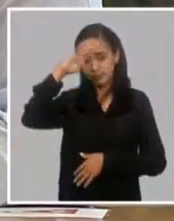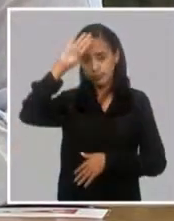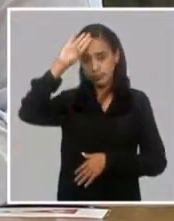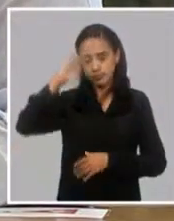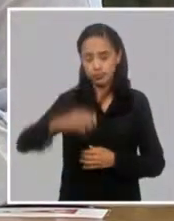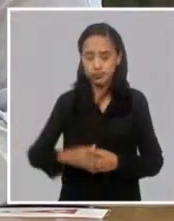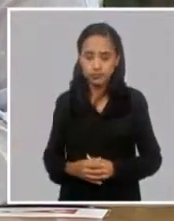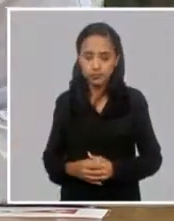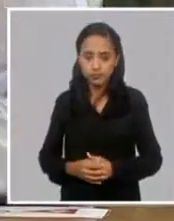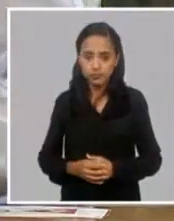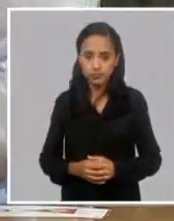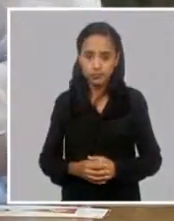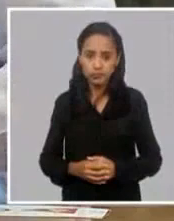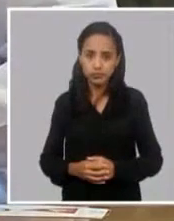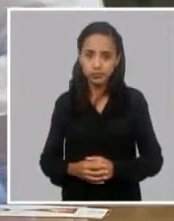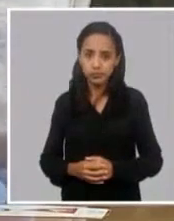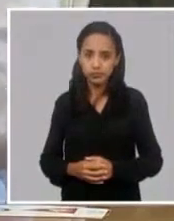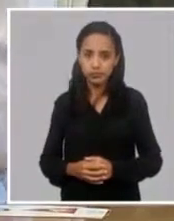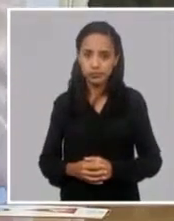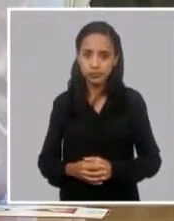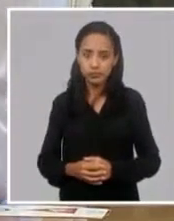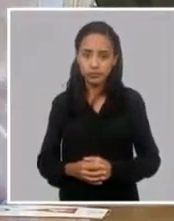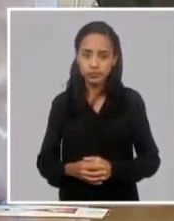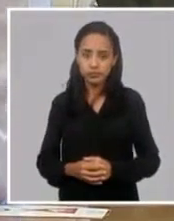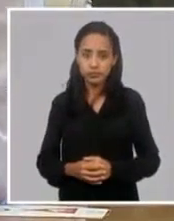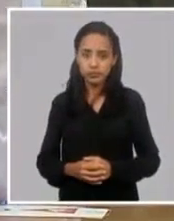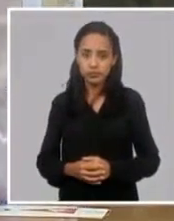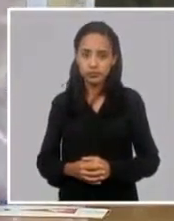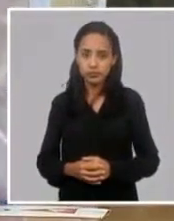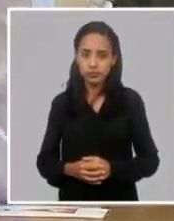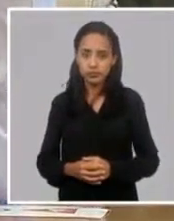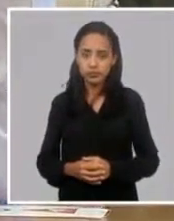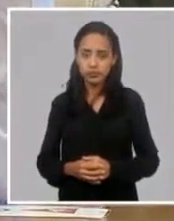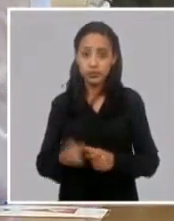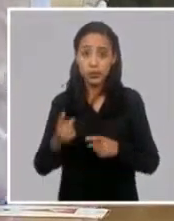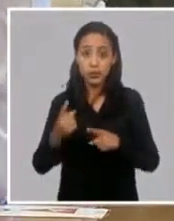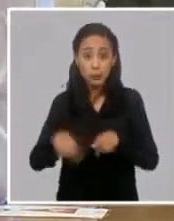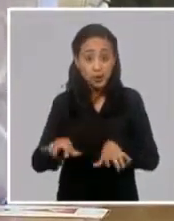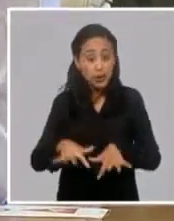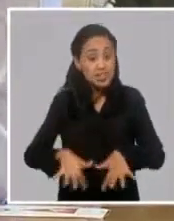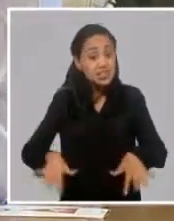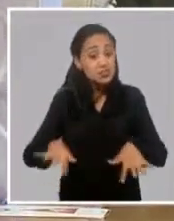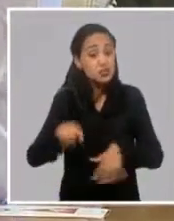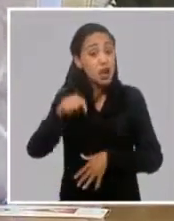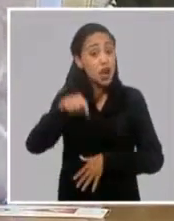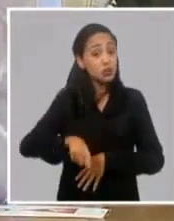bloqueo. Pero las condiciones actuales no son las mismas